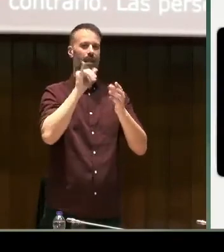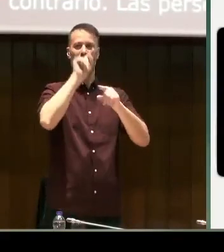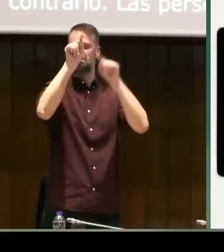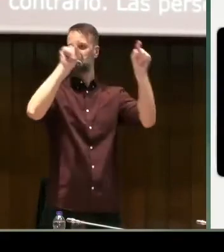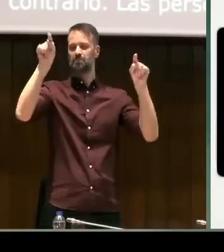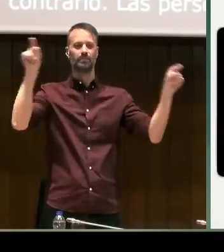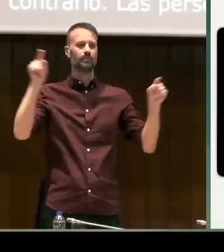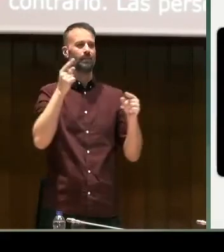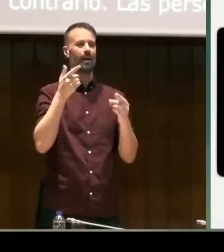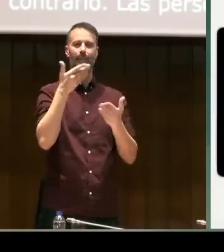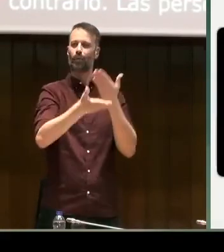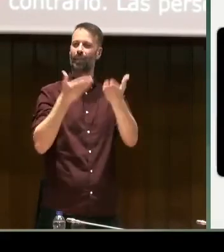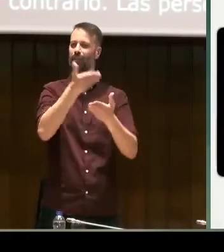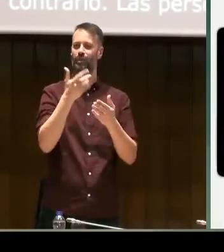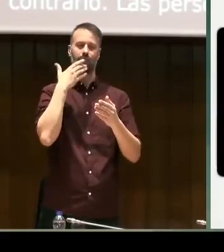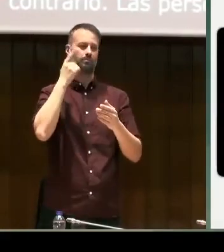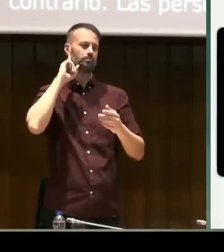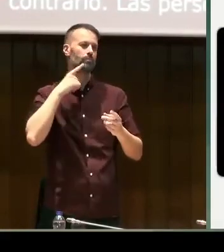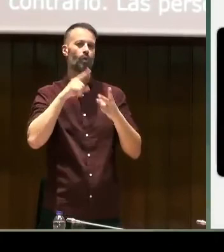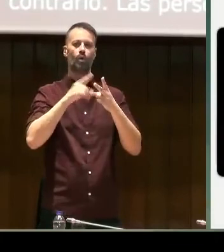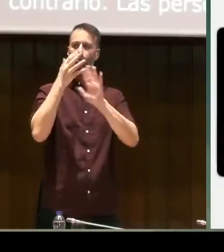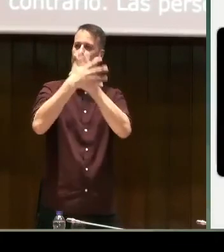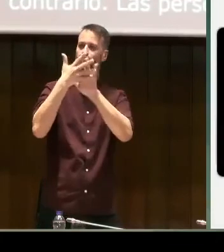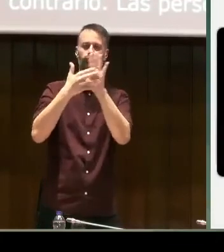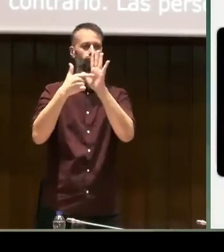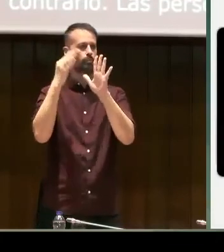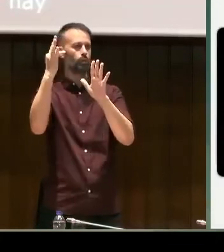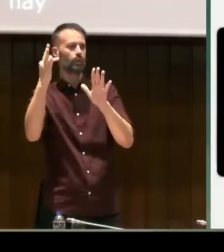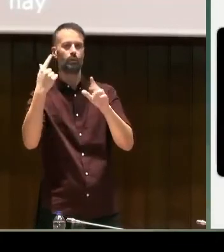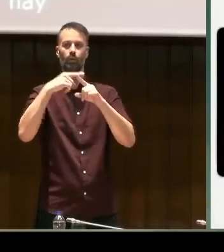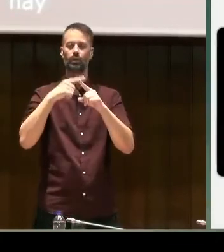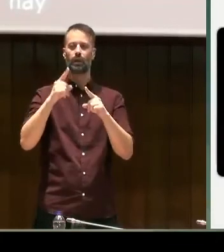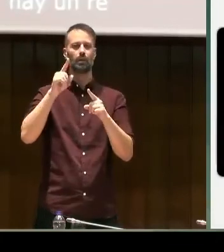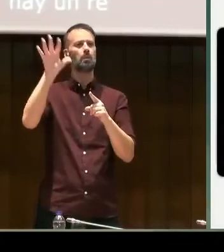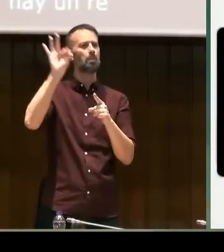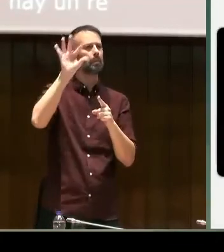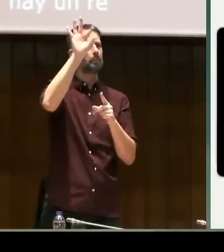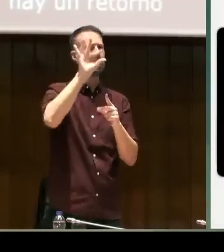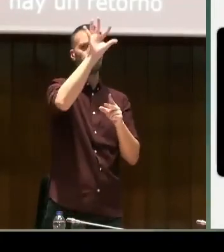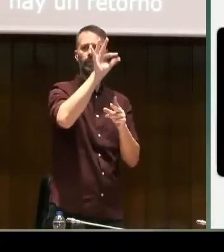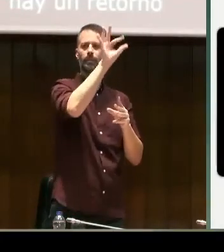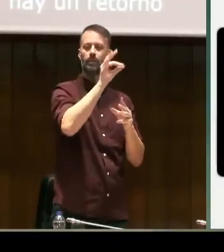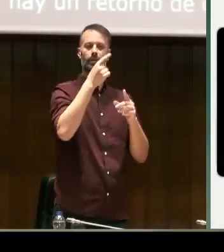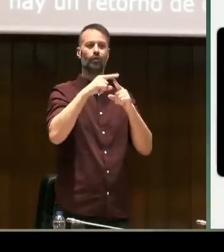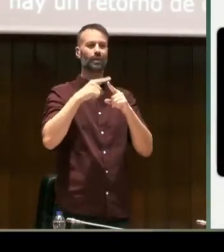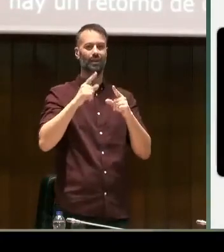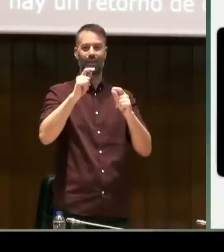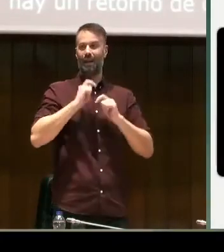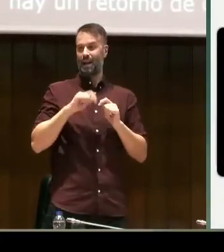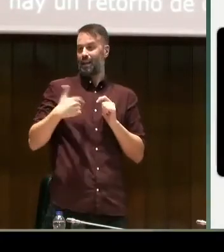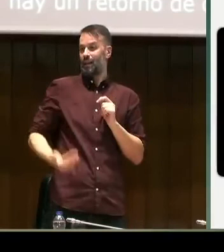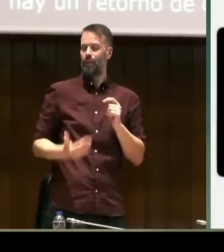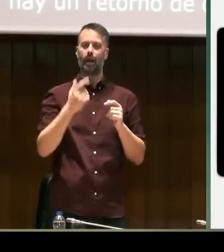comienzo a recopilar informaciones aisladas, aportaciones que han hecho las personas sordas o las lenguas de signos con un